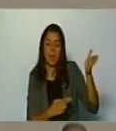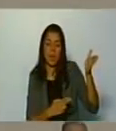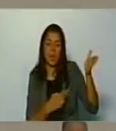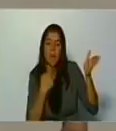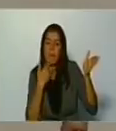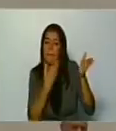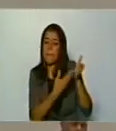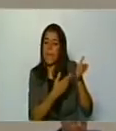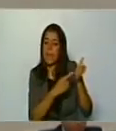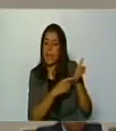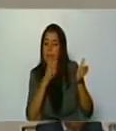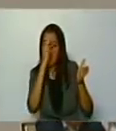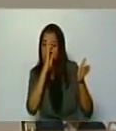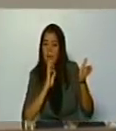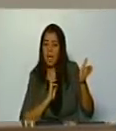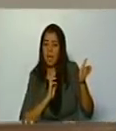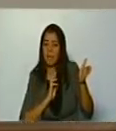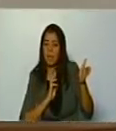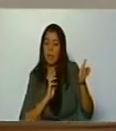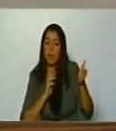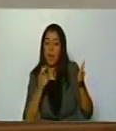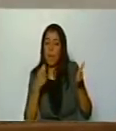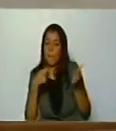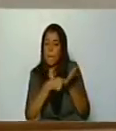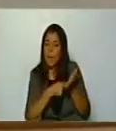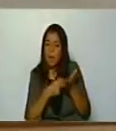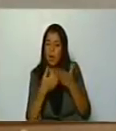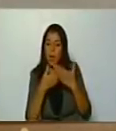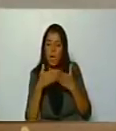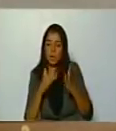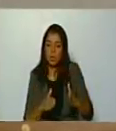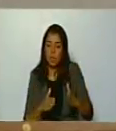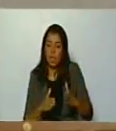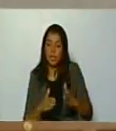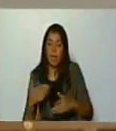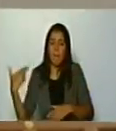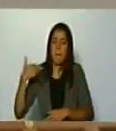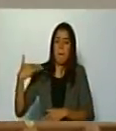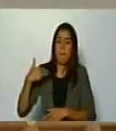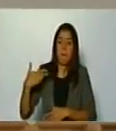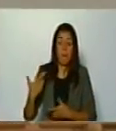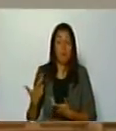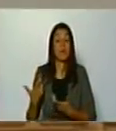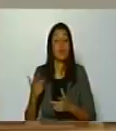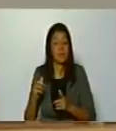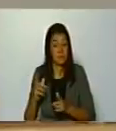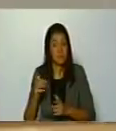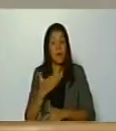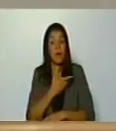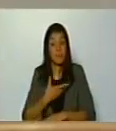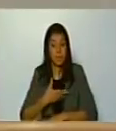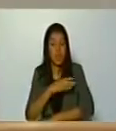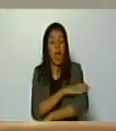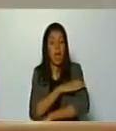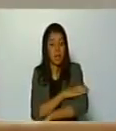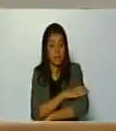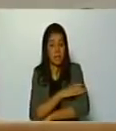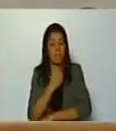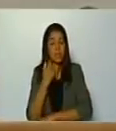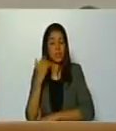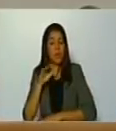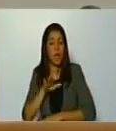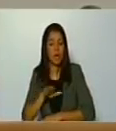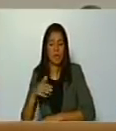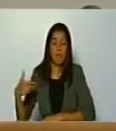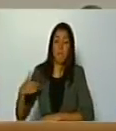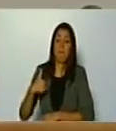pedimos respeto al pasaje estudiantil, le caían a plomo, como diría Betancourt, en la espalda y lo mataban por escribir